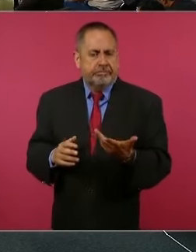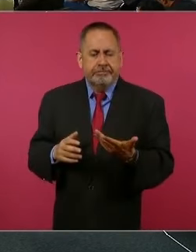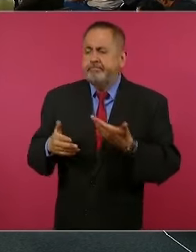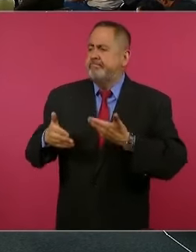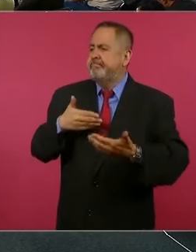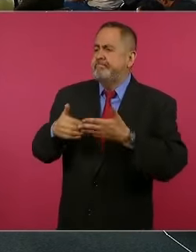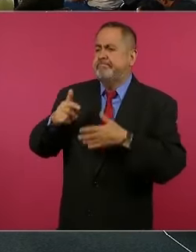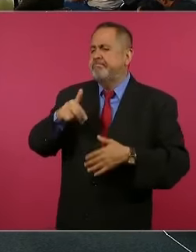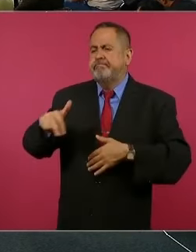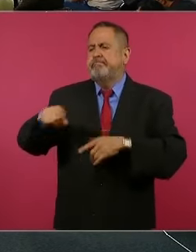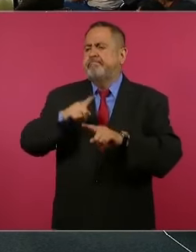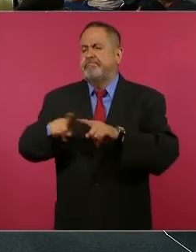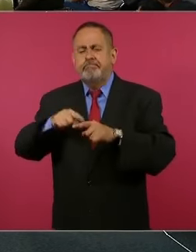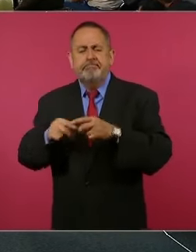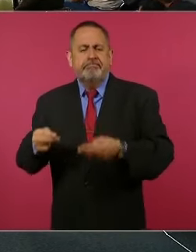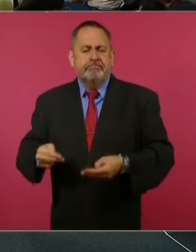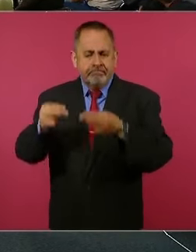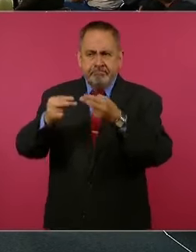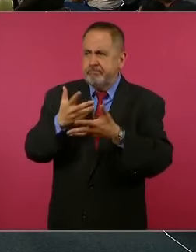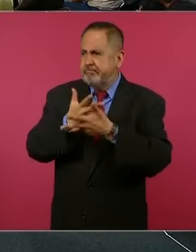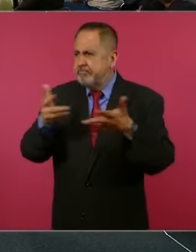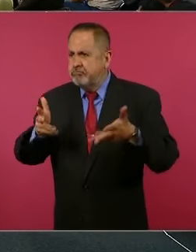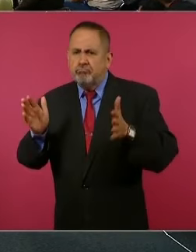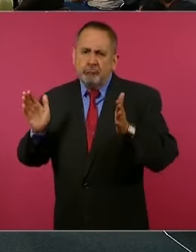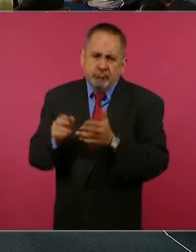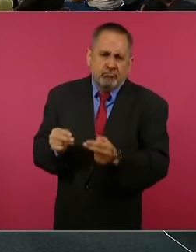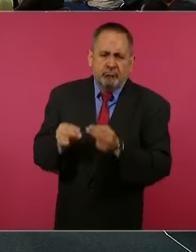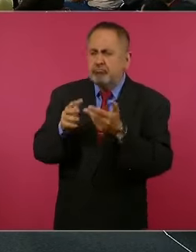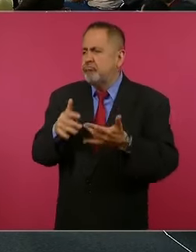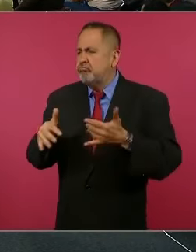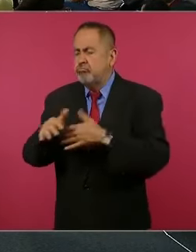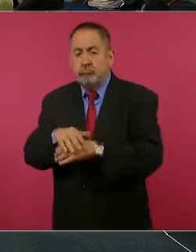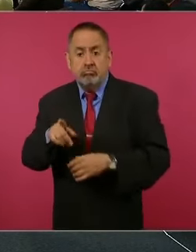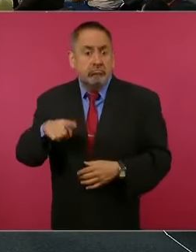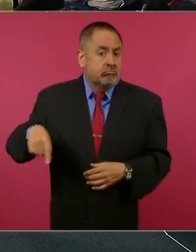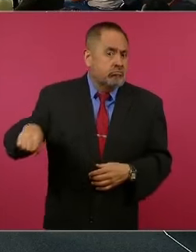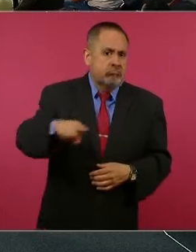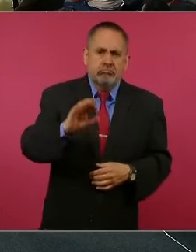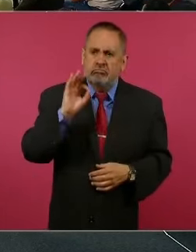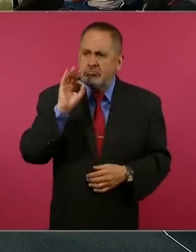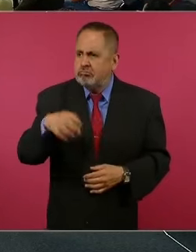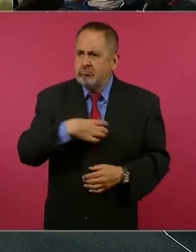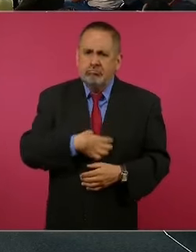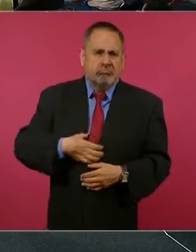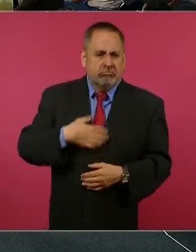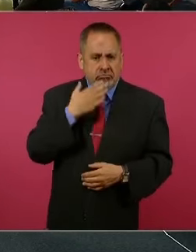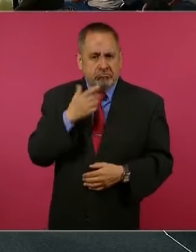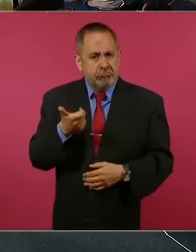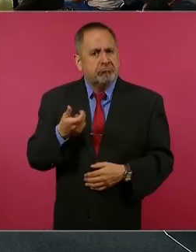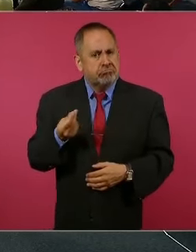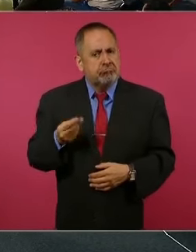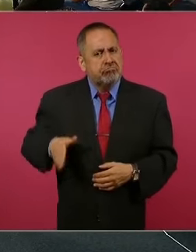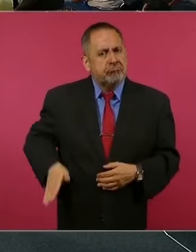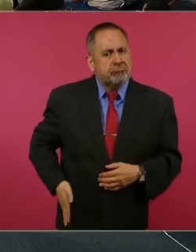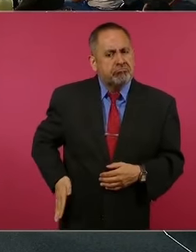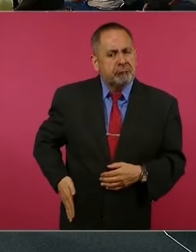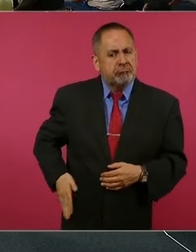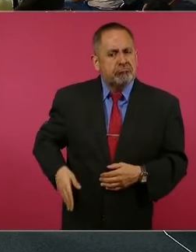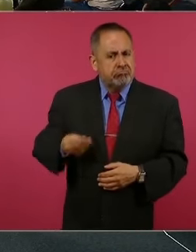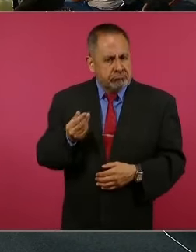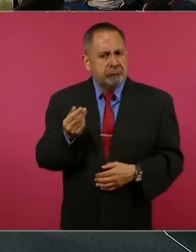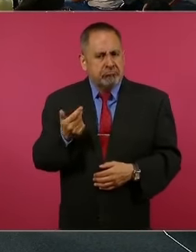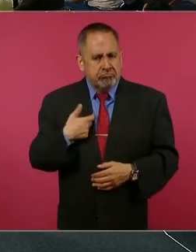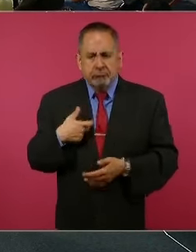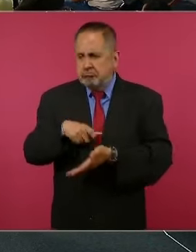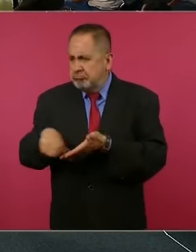establecimientos de todo tipo grandes muy grandes medianos pequeños y lo que ve es que la gente tiene dinero en la bolsa que consume